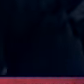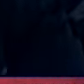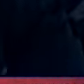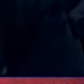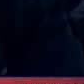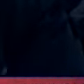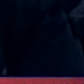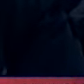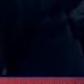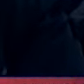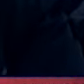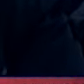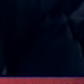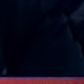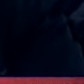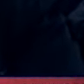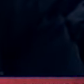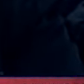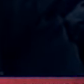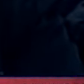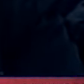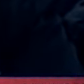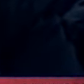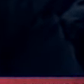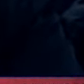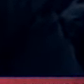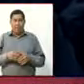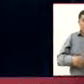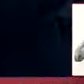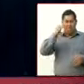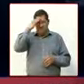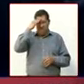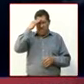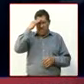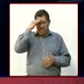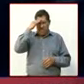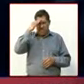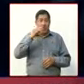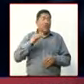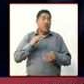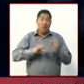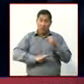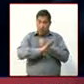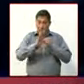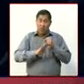bolivianos. La juventud estudiosa se declara en pie de guerra en resguardo de